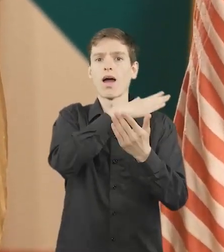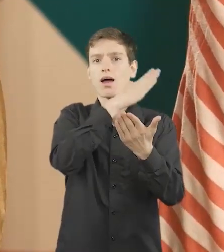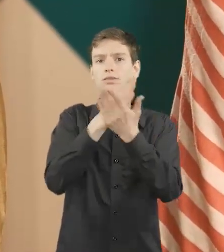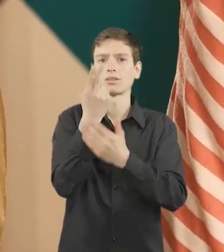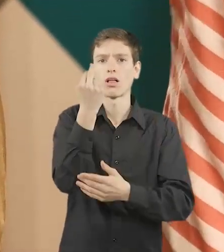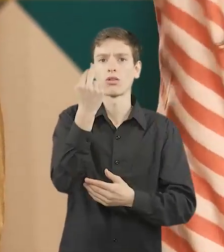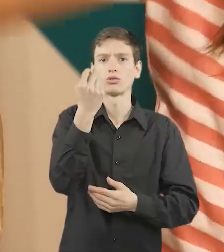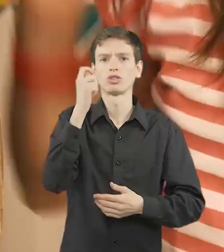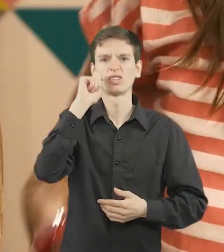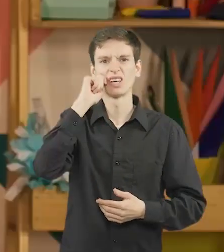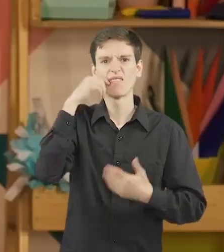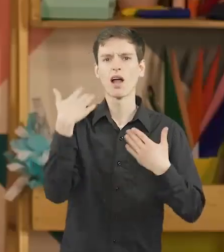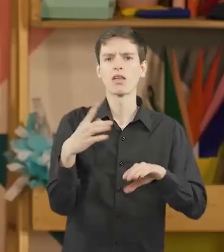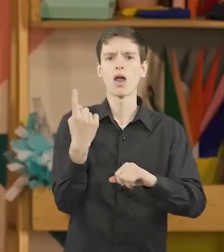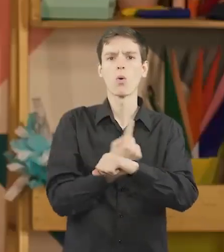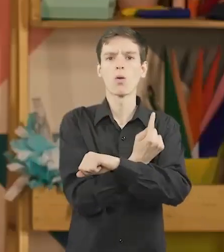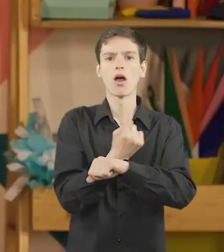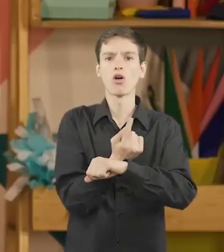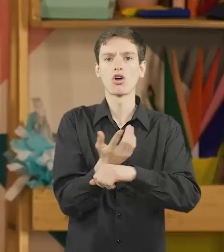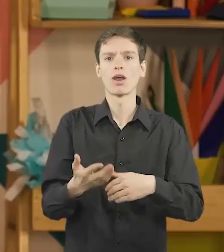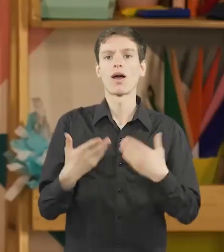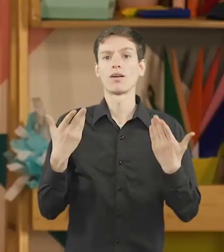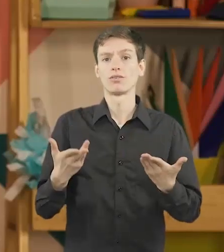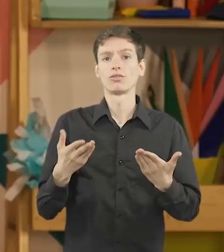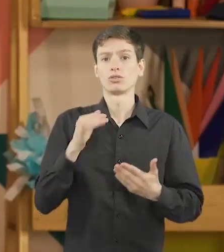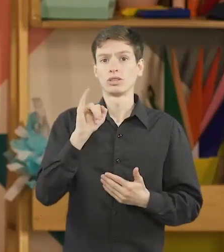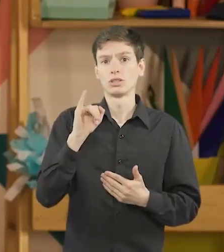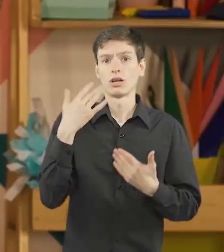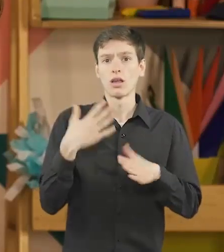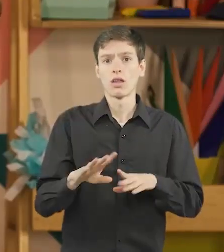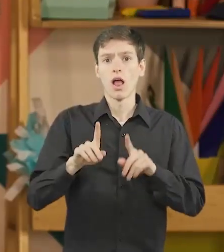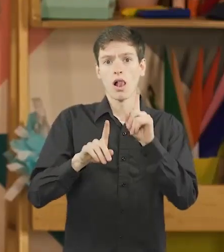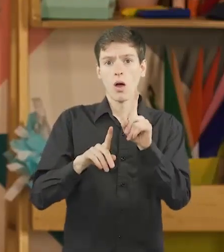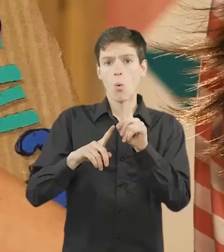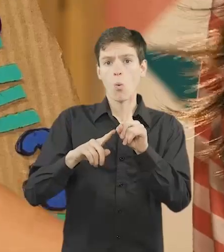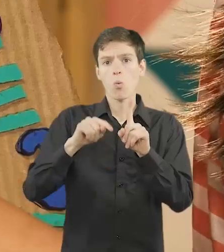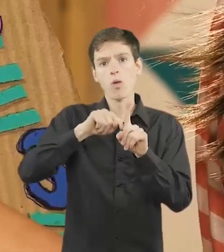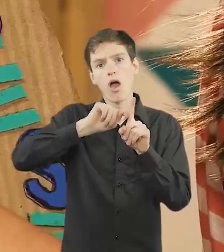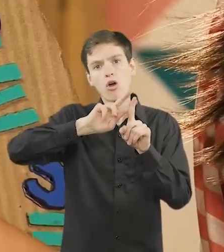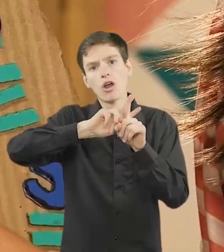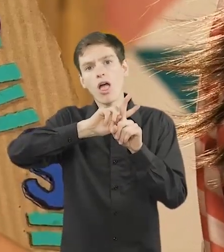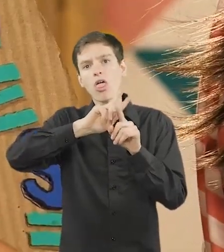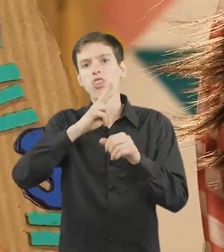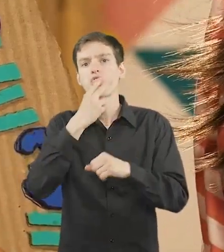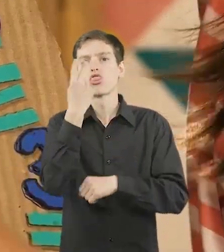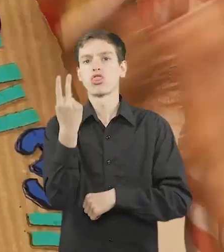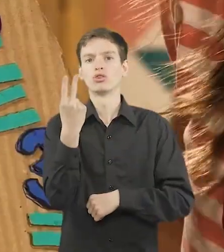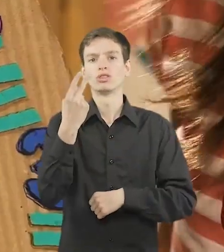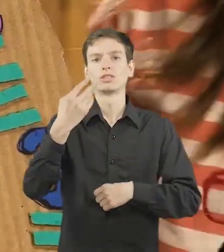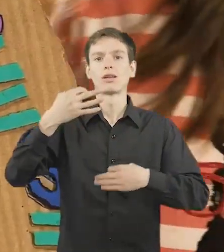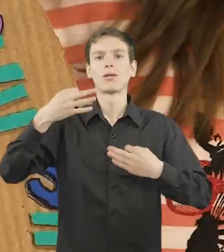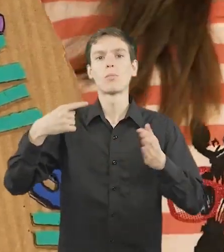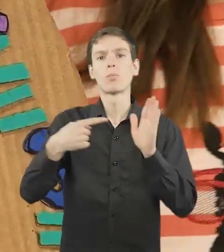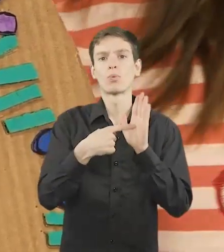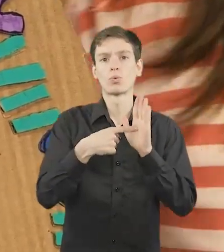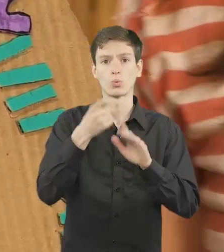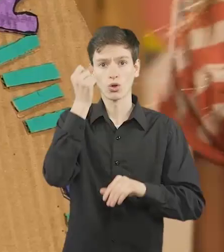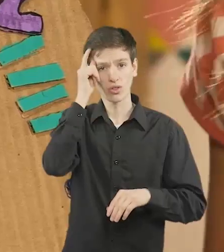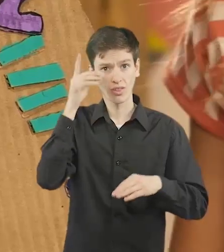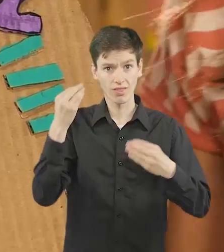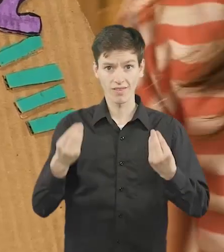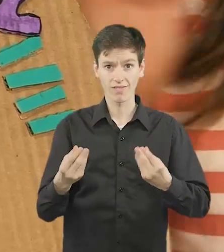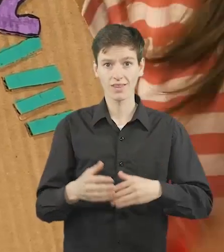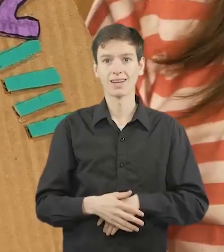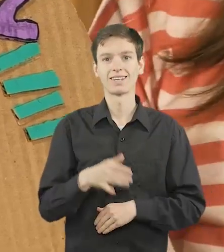al doce, es porque ya pasó una hora. Entonces, si era la una, ahora van a ser las dos en punto.